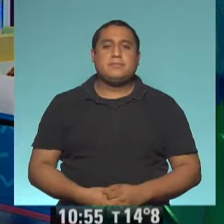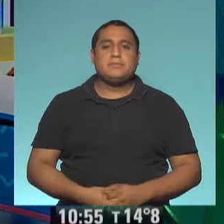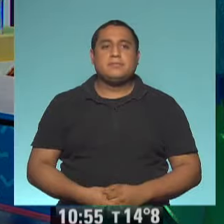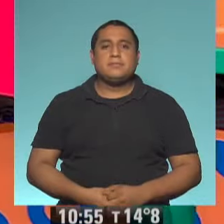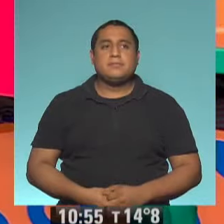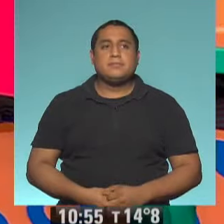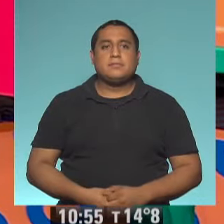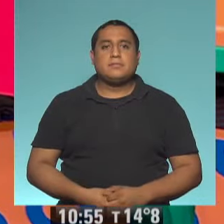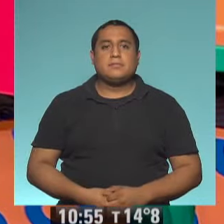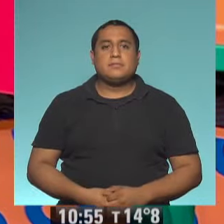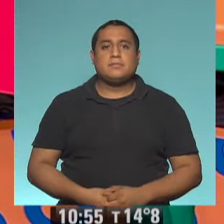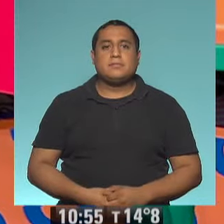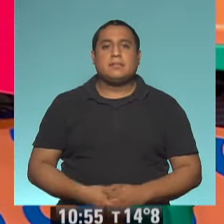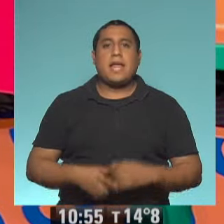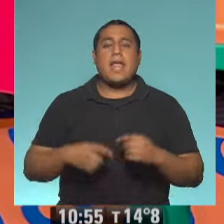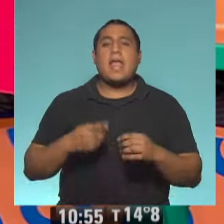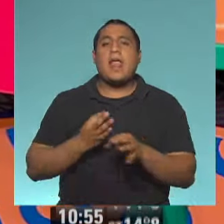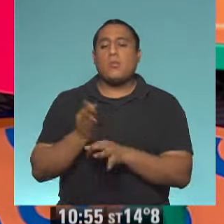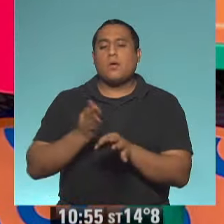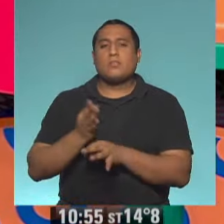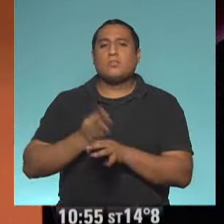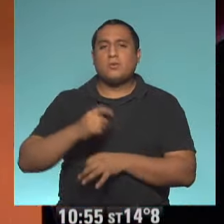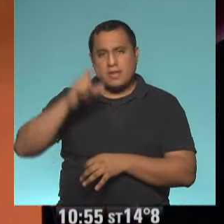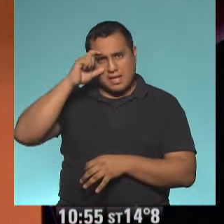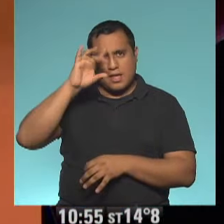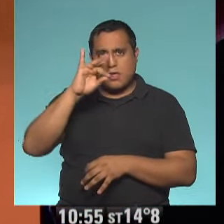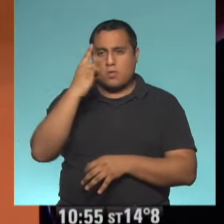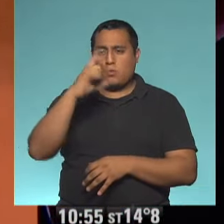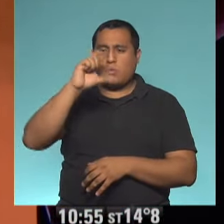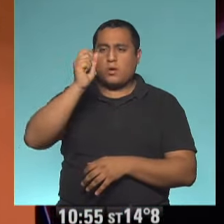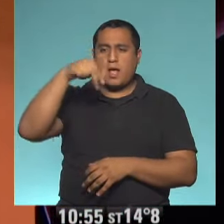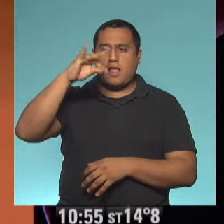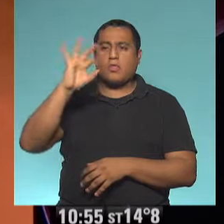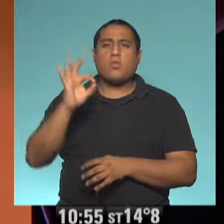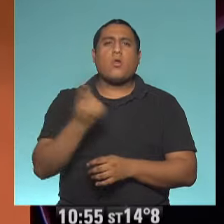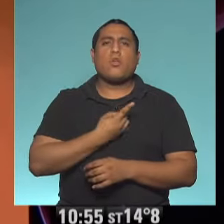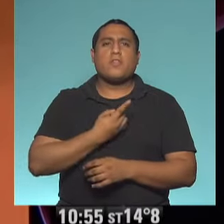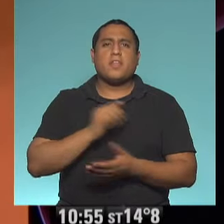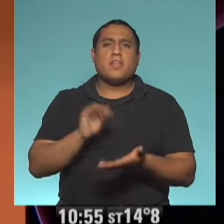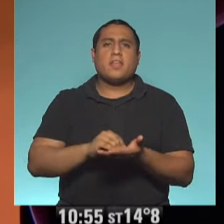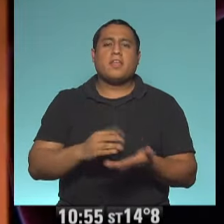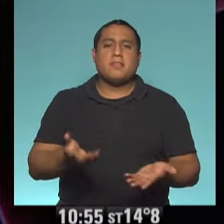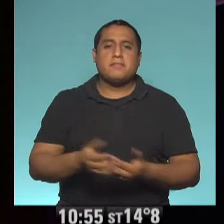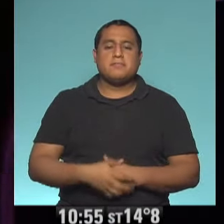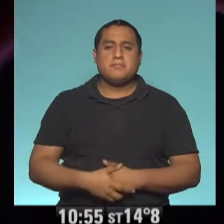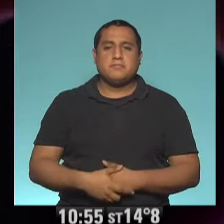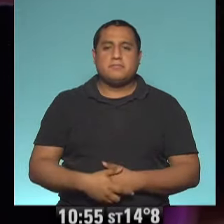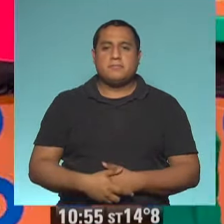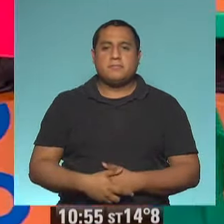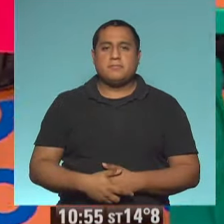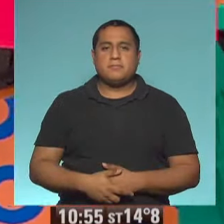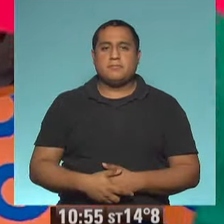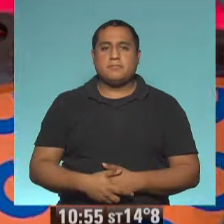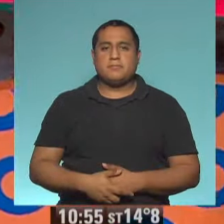Ahí está. ¿Y educando dónde lo ponemos? Sí, acá abajo. Todo o lo ponemos así. Dale. Una estrella más brillante. No,